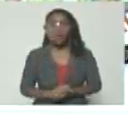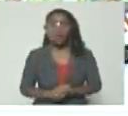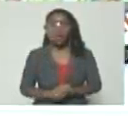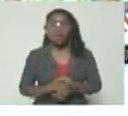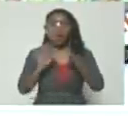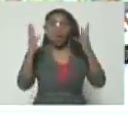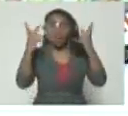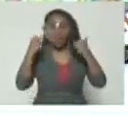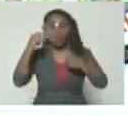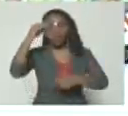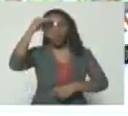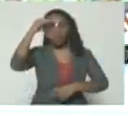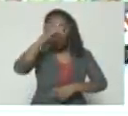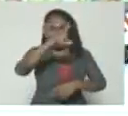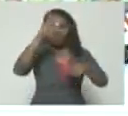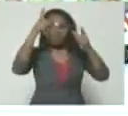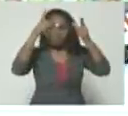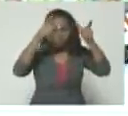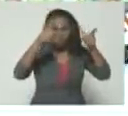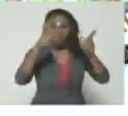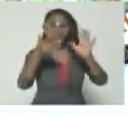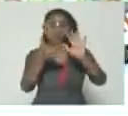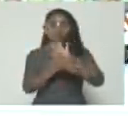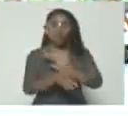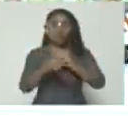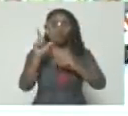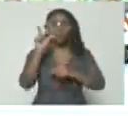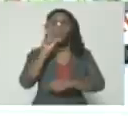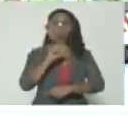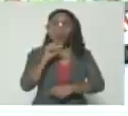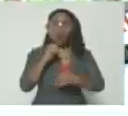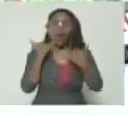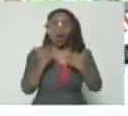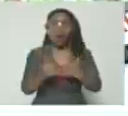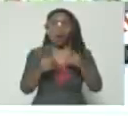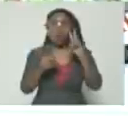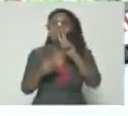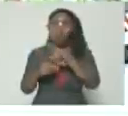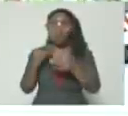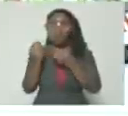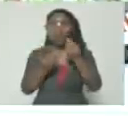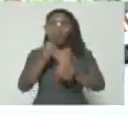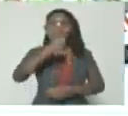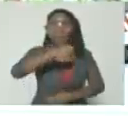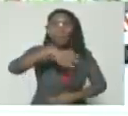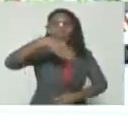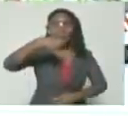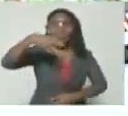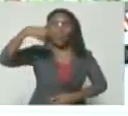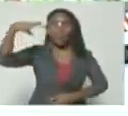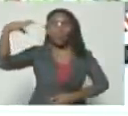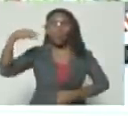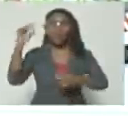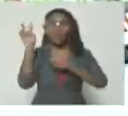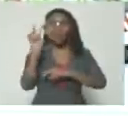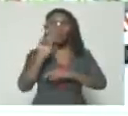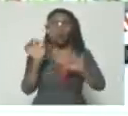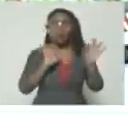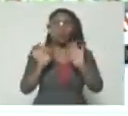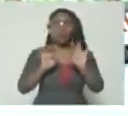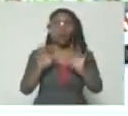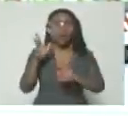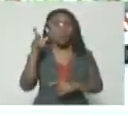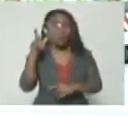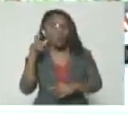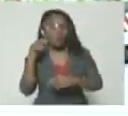el pollo. Y ahora vamos a ver el pulpo. Venezuela se preparó, Venezuela escuchó el